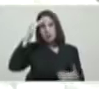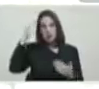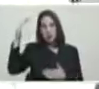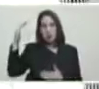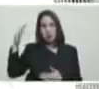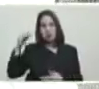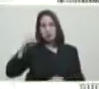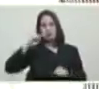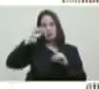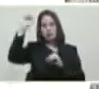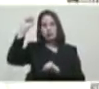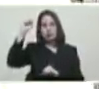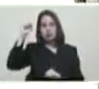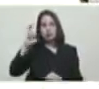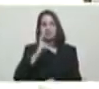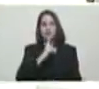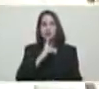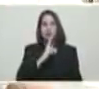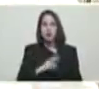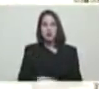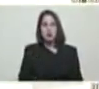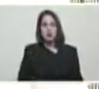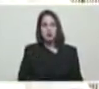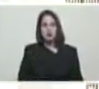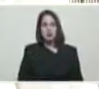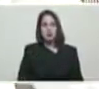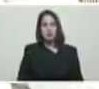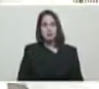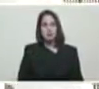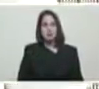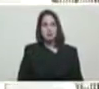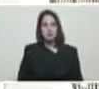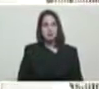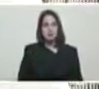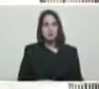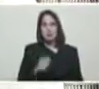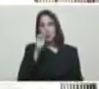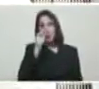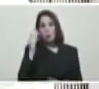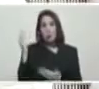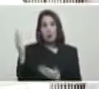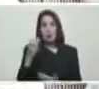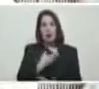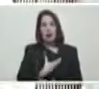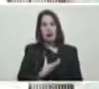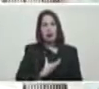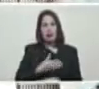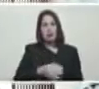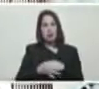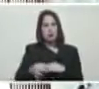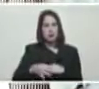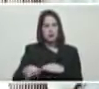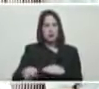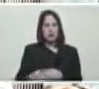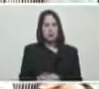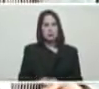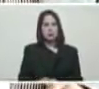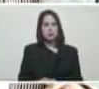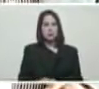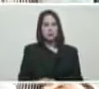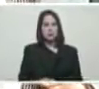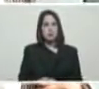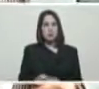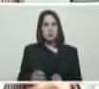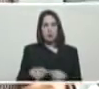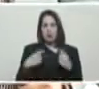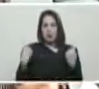Honduras que viva Arnold abelar alcalde del Municipio arada del departamento